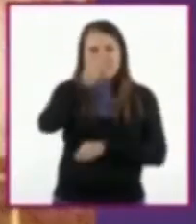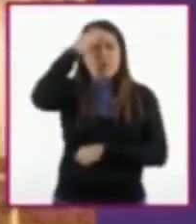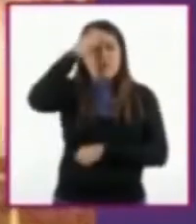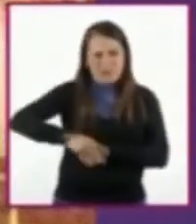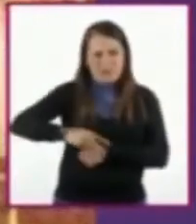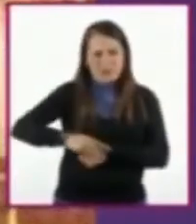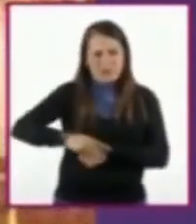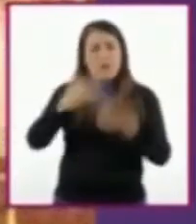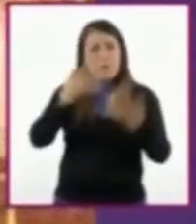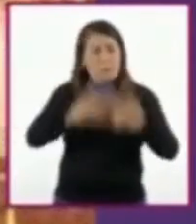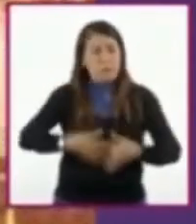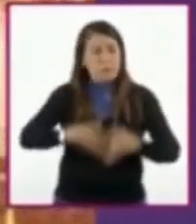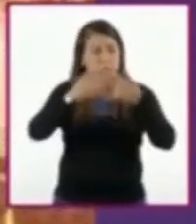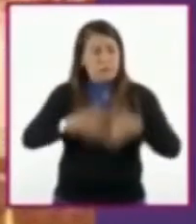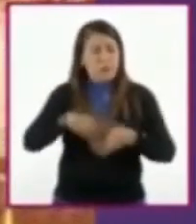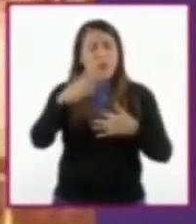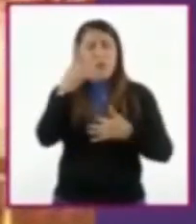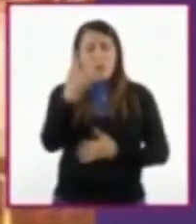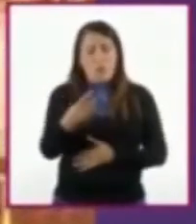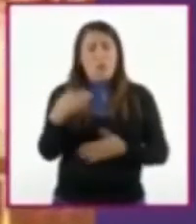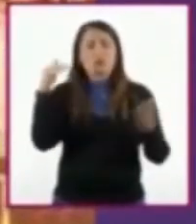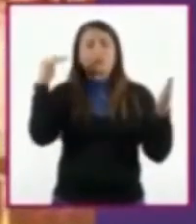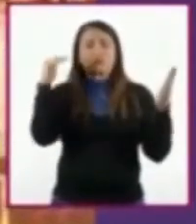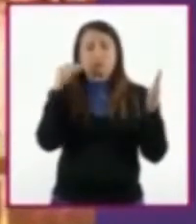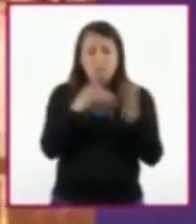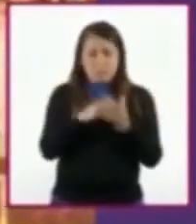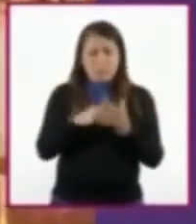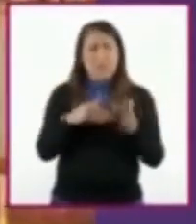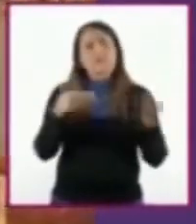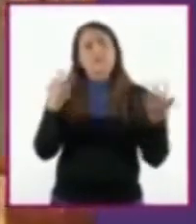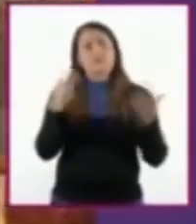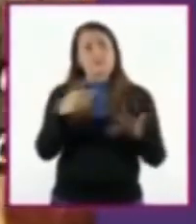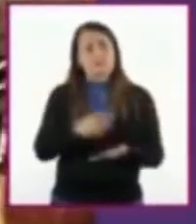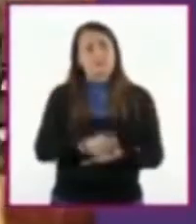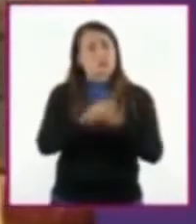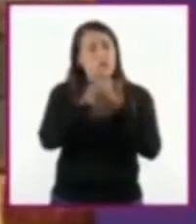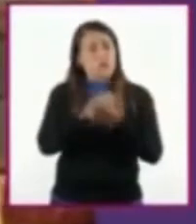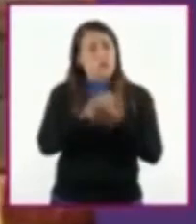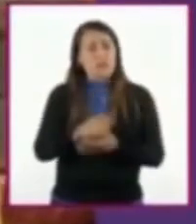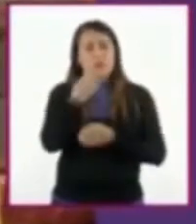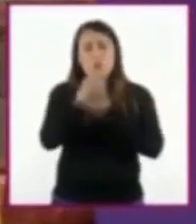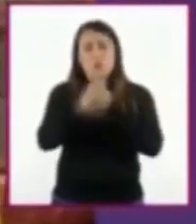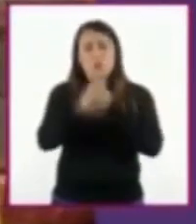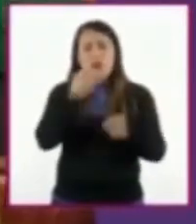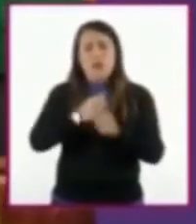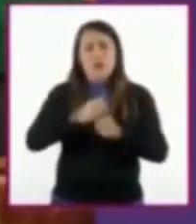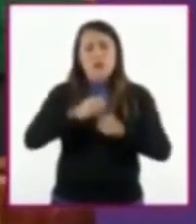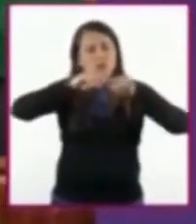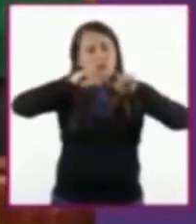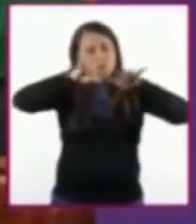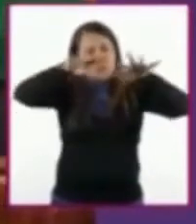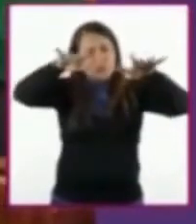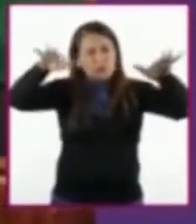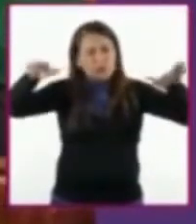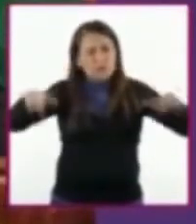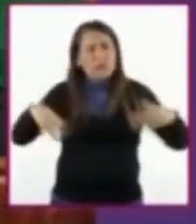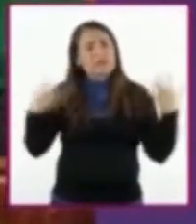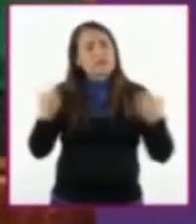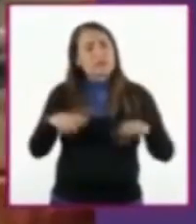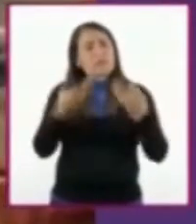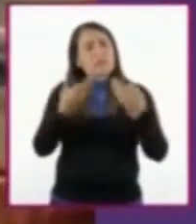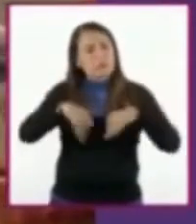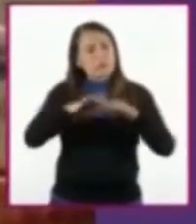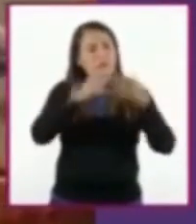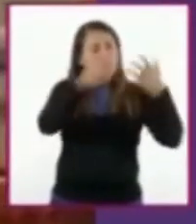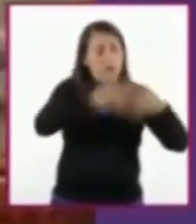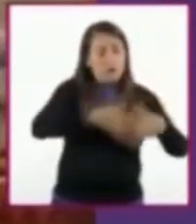se emiten más de 2.000 toneladas de contaminantes al año. De ahí la importancia de que tanto las pequeñas industrias